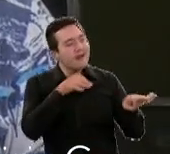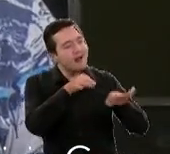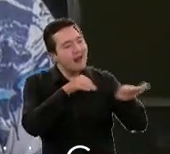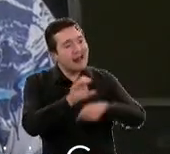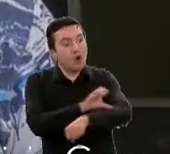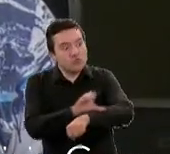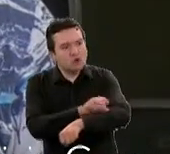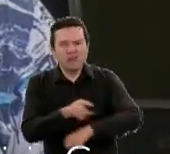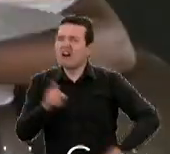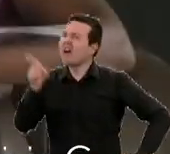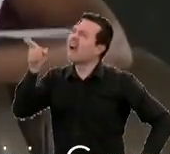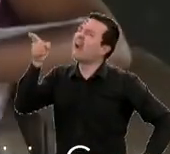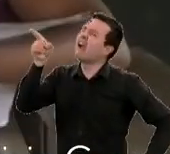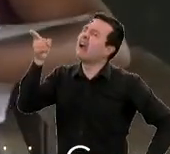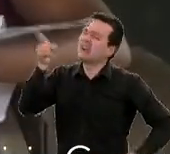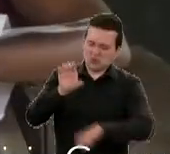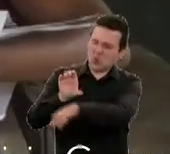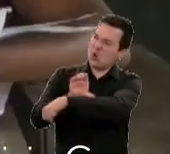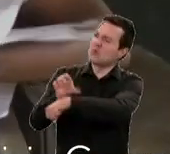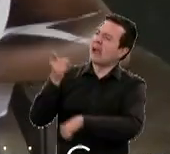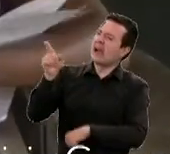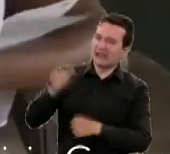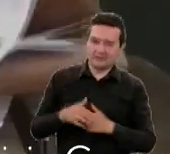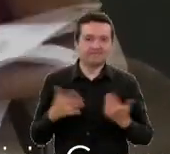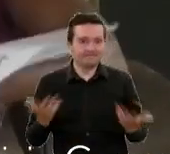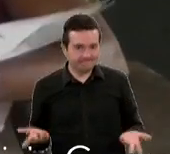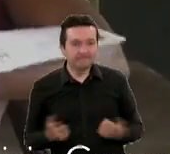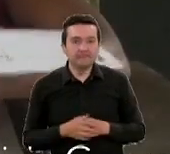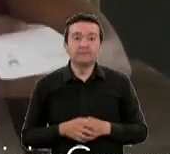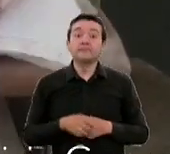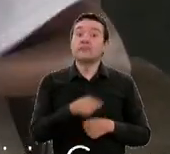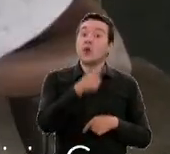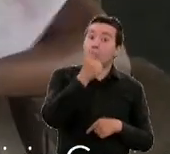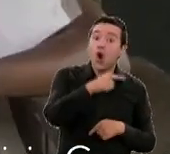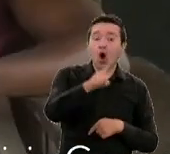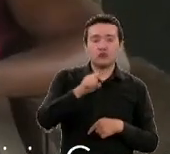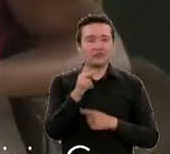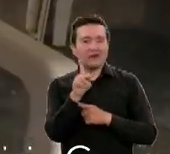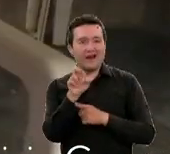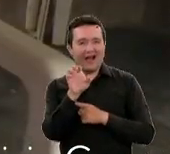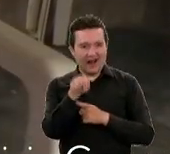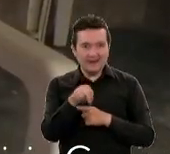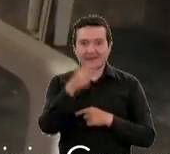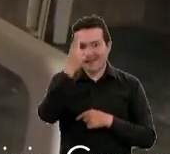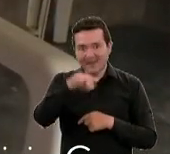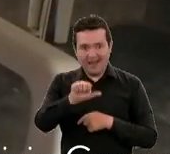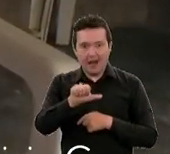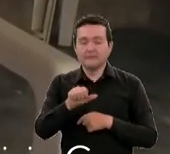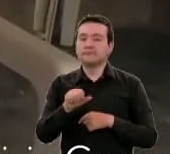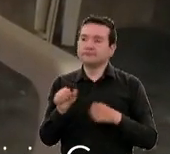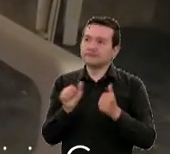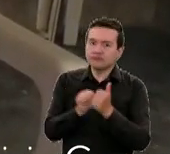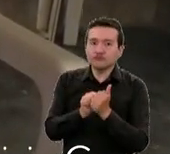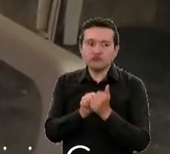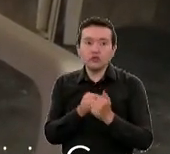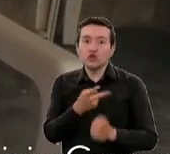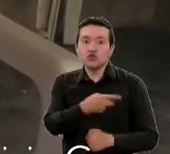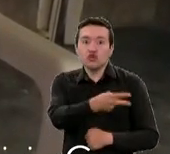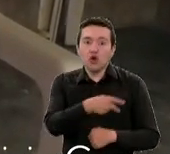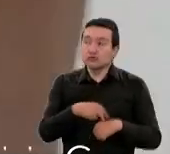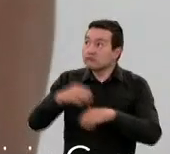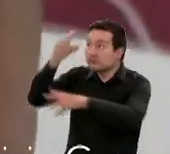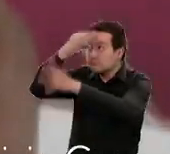qué es eso, ellos no saben. En otro punto, encontramos a Karen leyendo con su hija. Esta mujer aprende al mismo tiempo que su